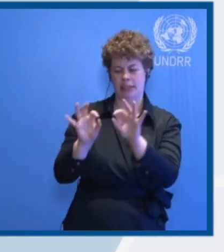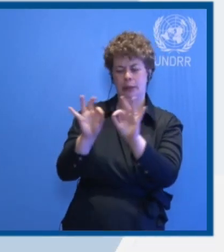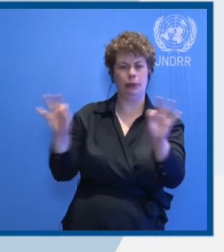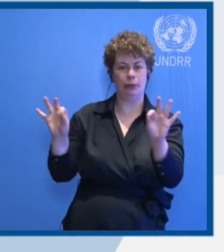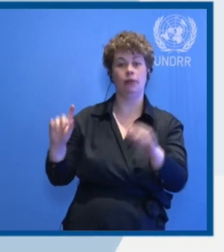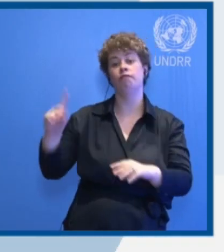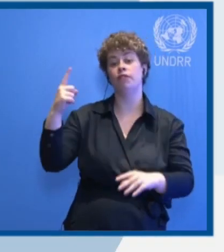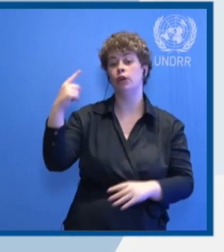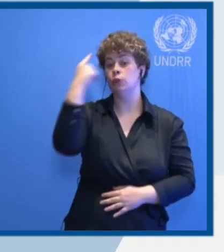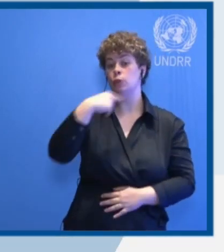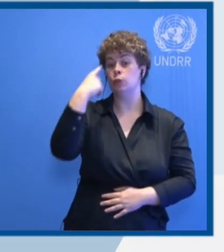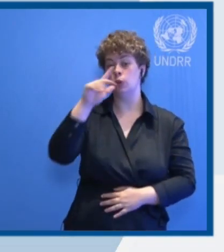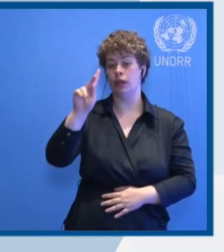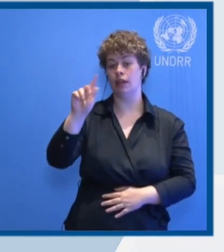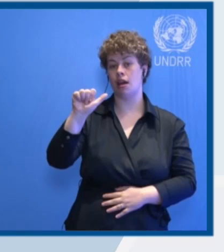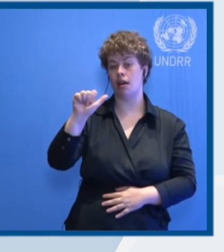Carolina.